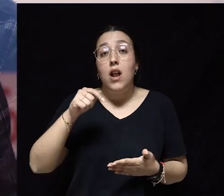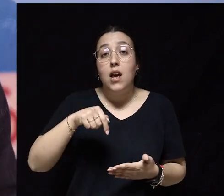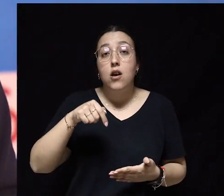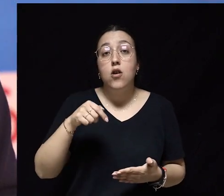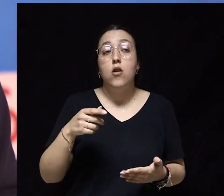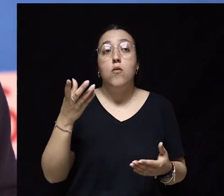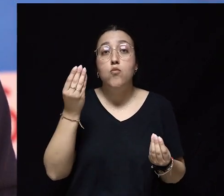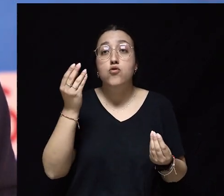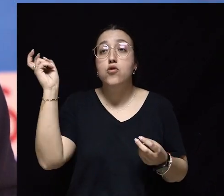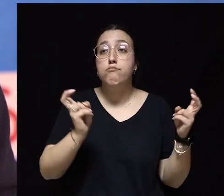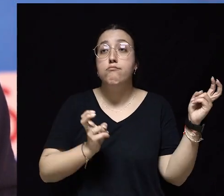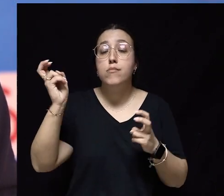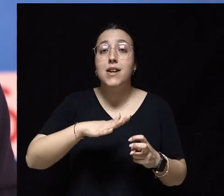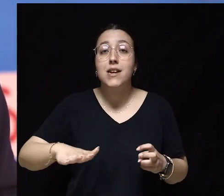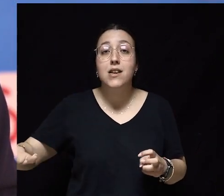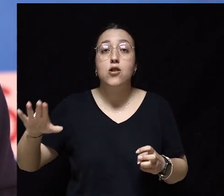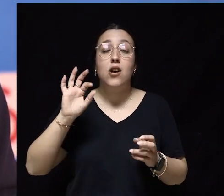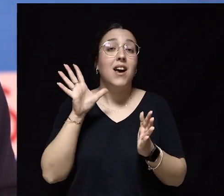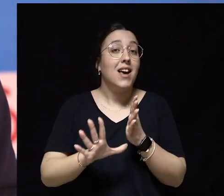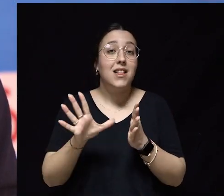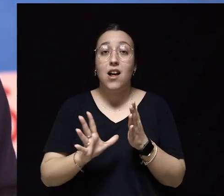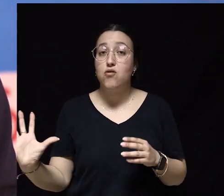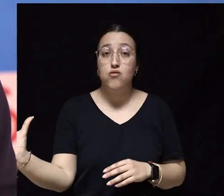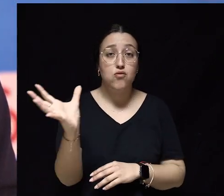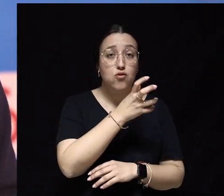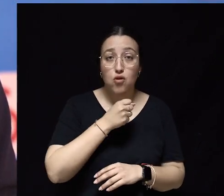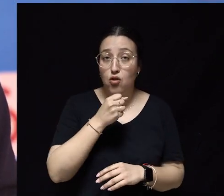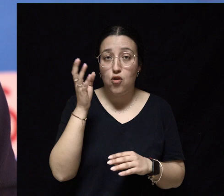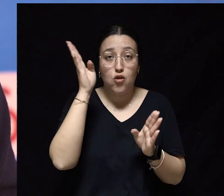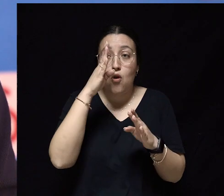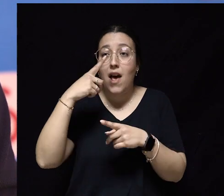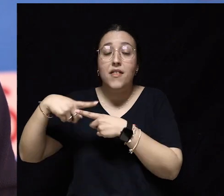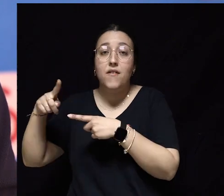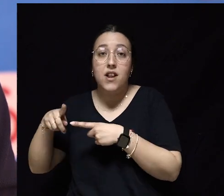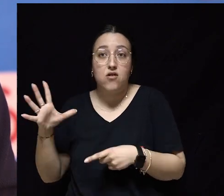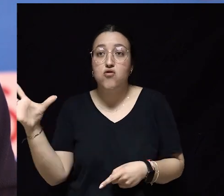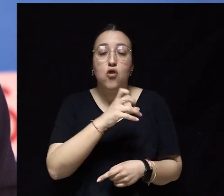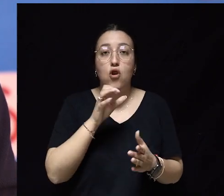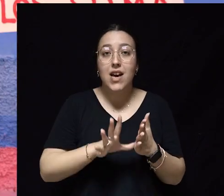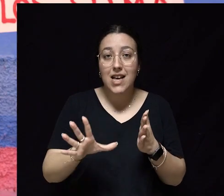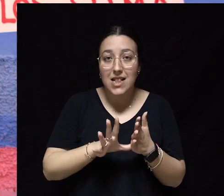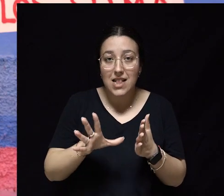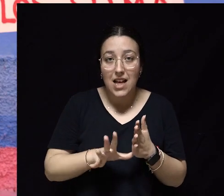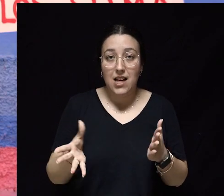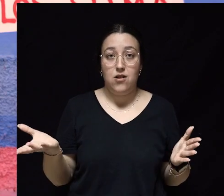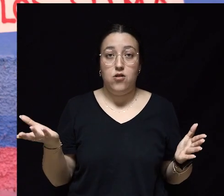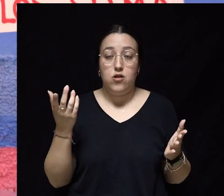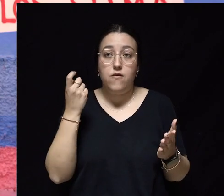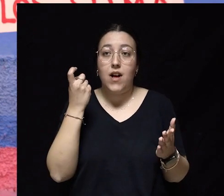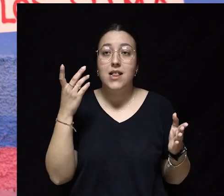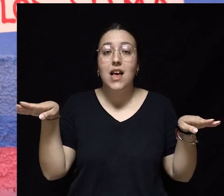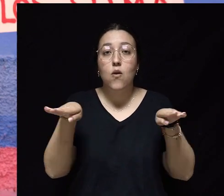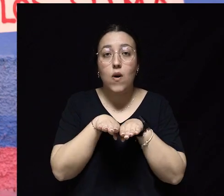heterogéneos. En el colegio que nos encontramos, pues vienen muchos niños de aquí del barrio, todos gitanos, todos somos